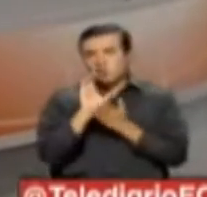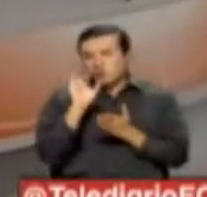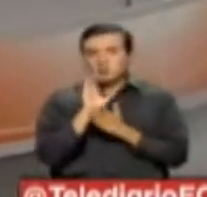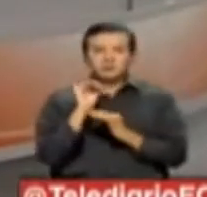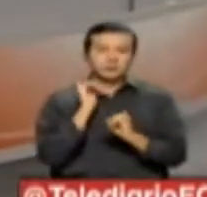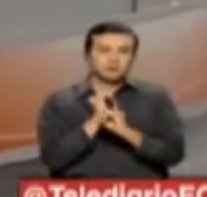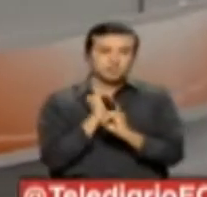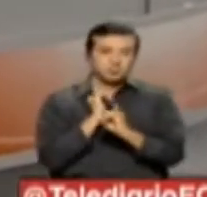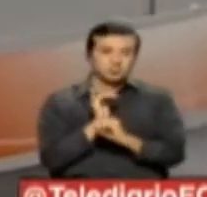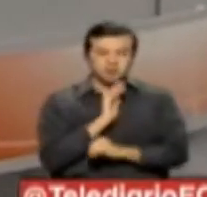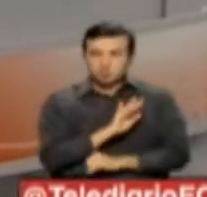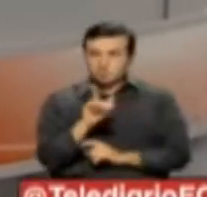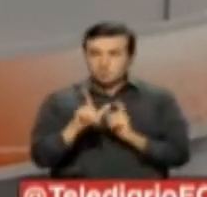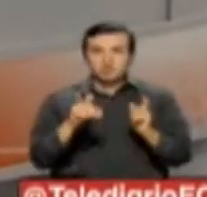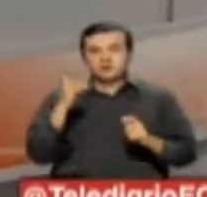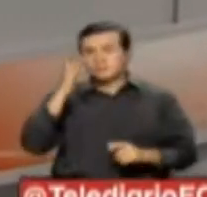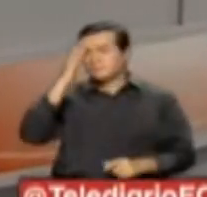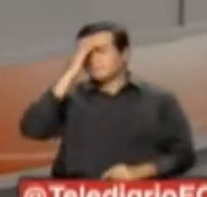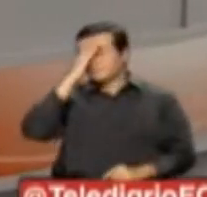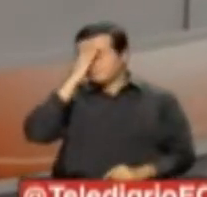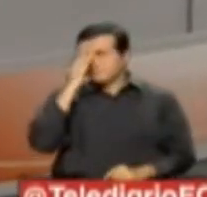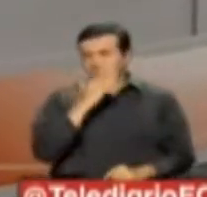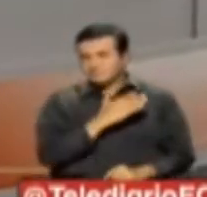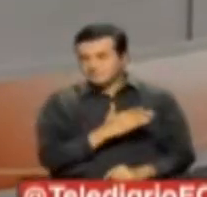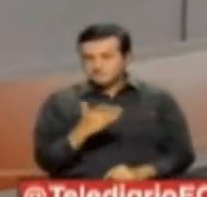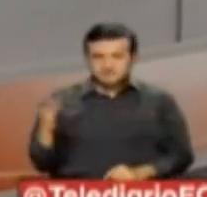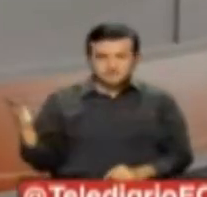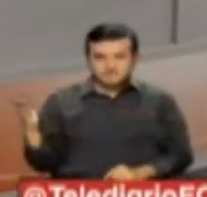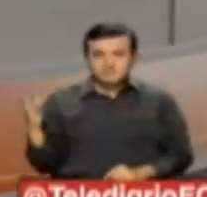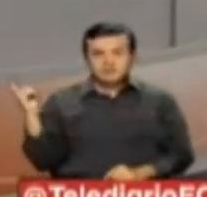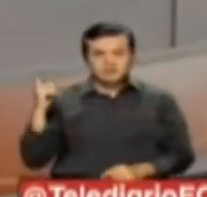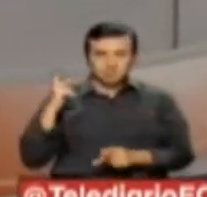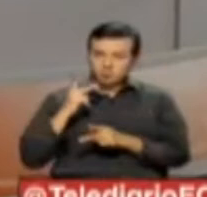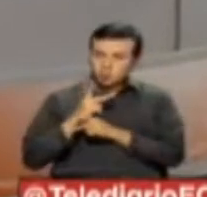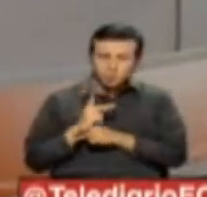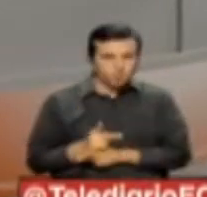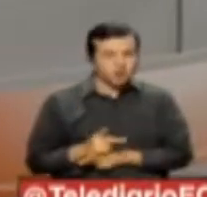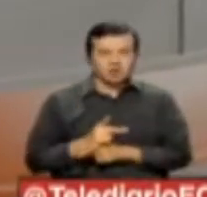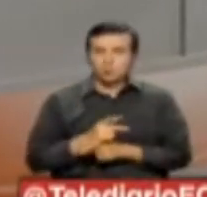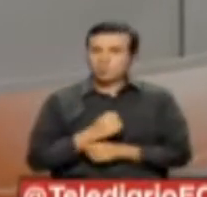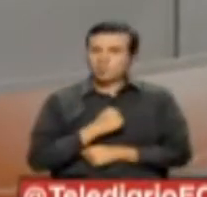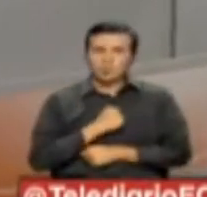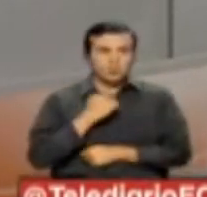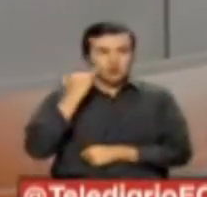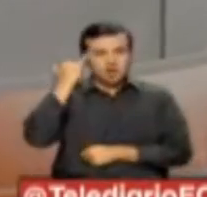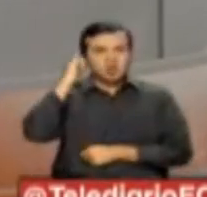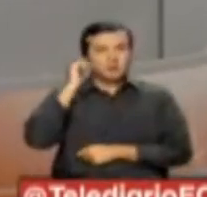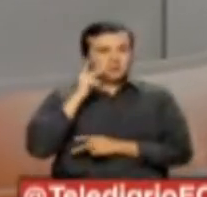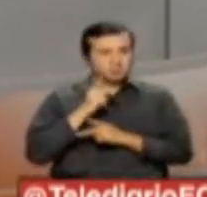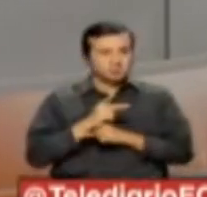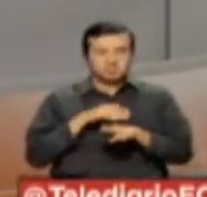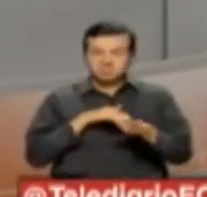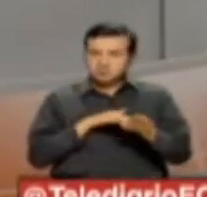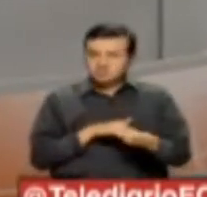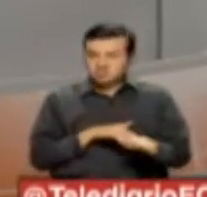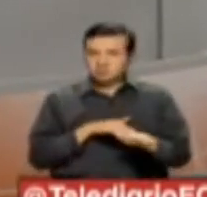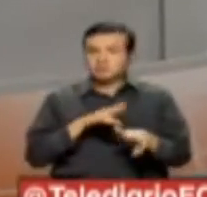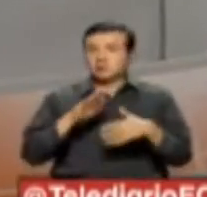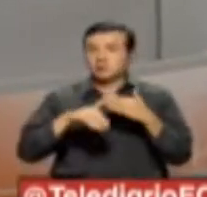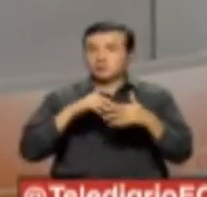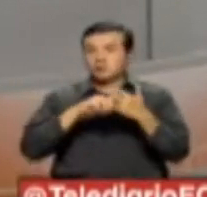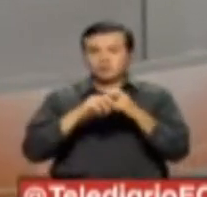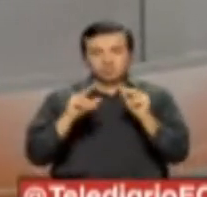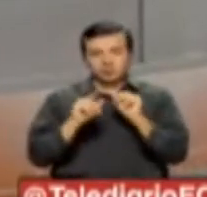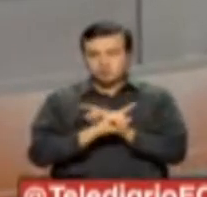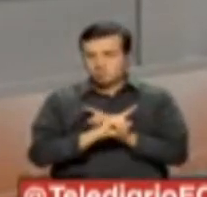instituciones para que pues tengan conocimiento de que esto se debe proteger esto podemos nosotros tener un respaldo para no tener problemas a